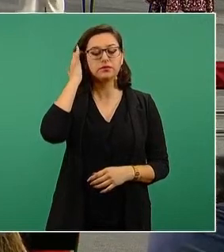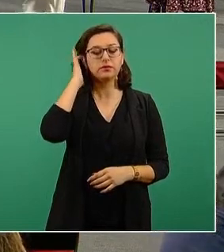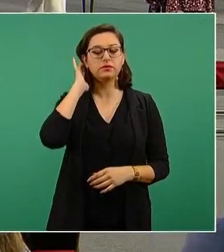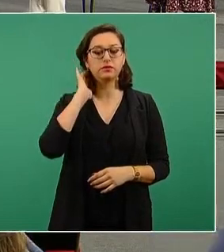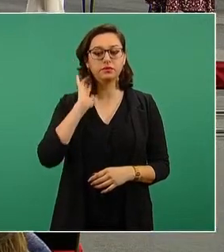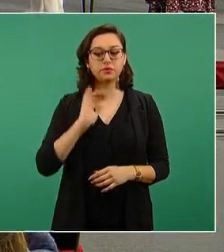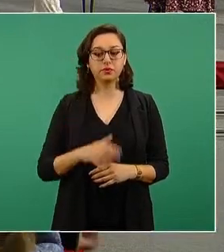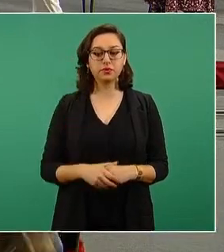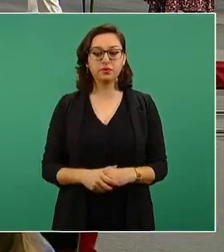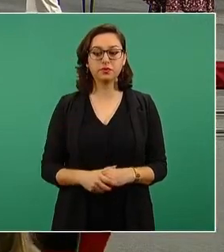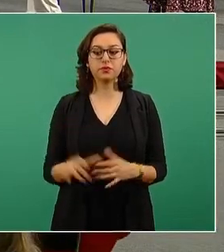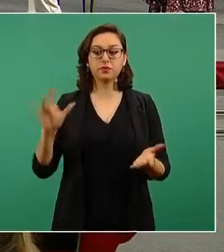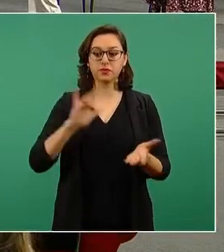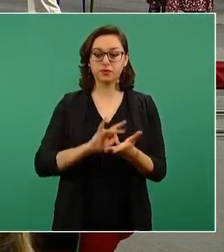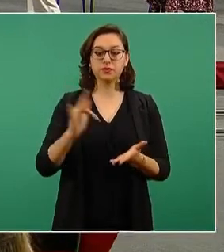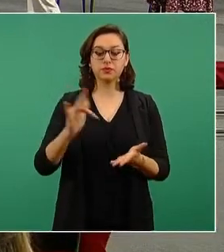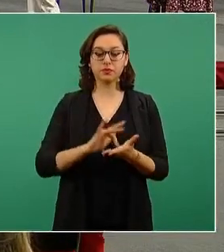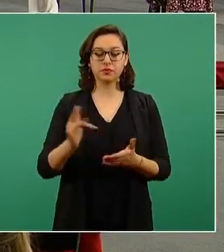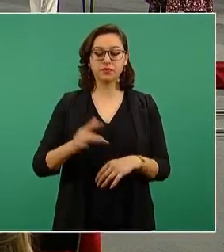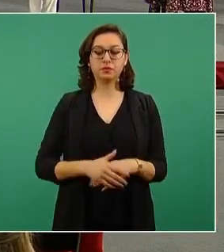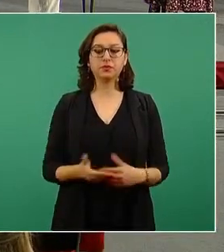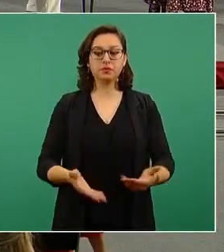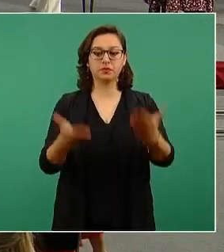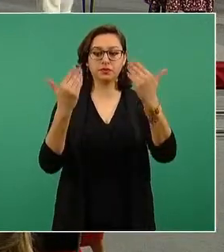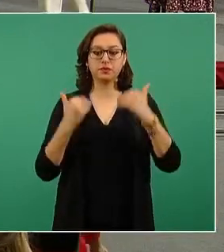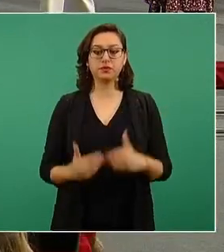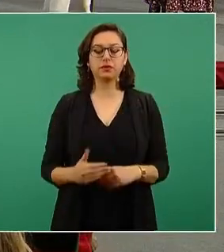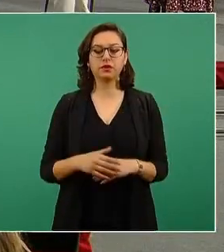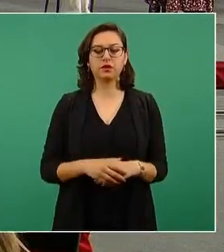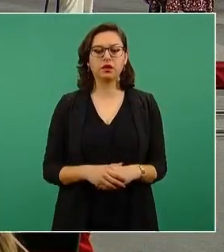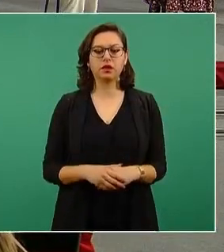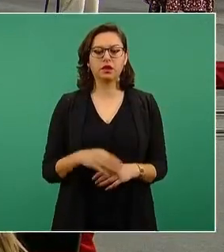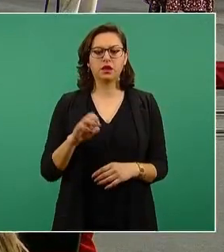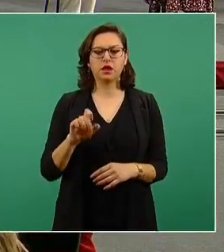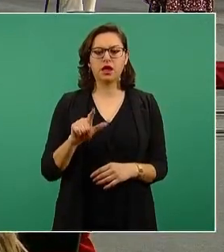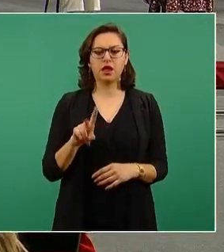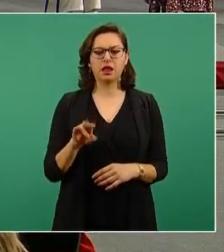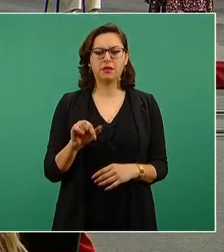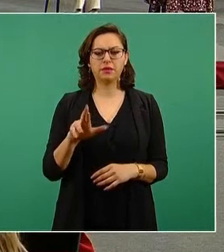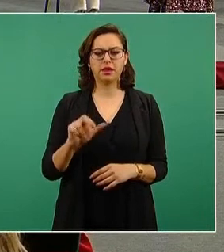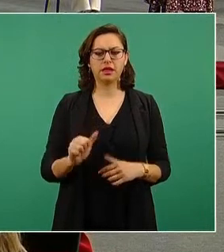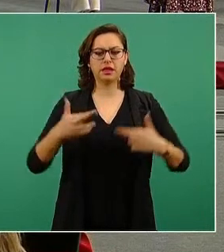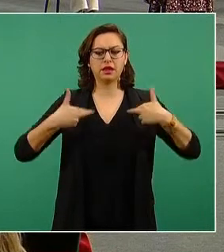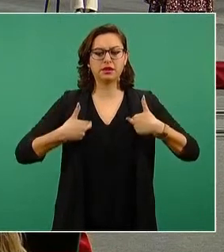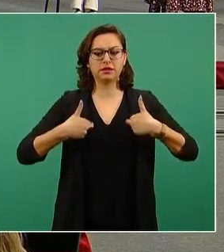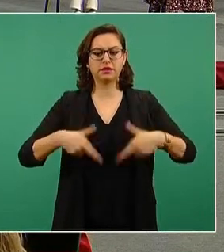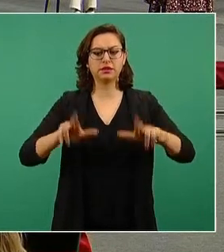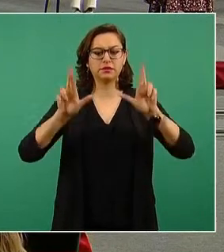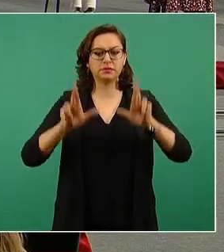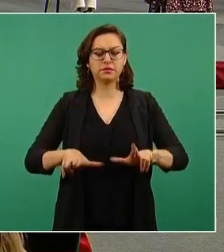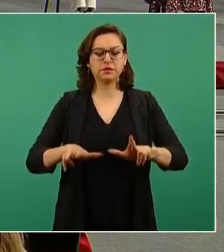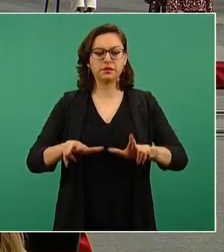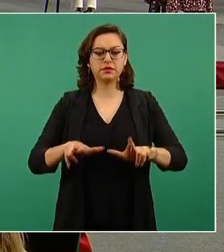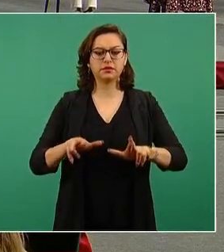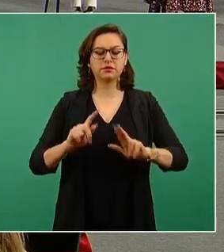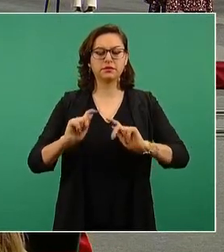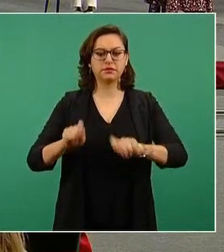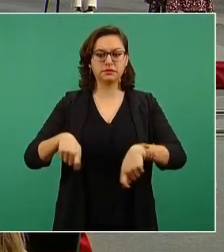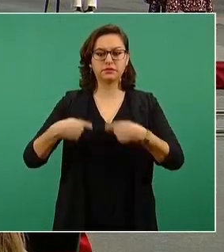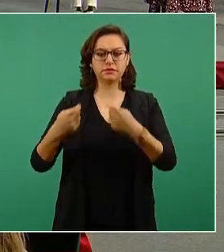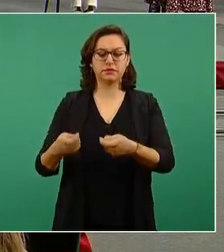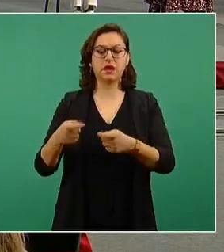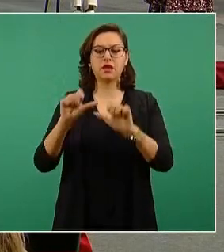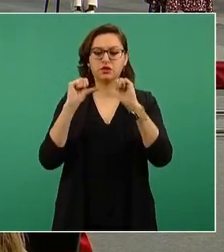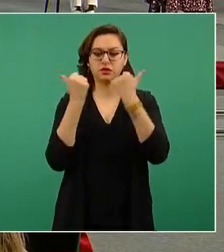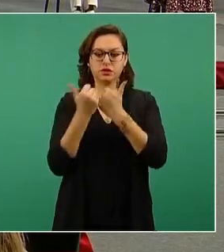Gracias, ministra. Tiene ahora la palabra la señora Elvira Pablo, representante de la Fuerza de Tarea Generación